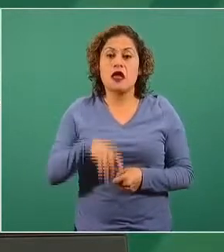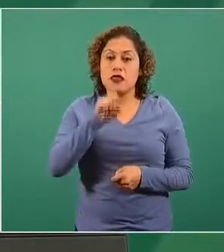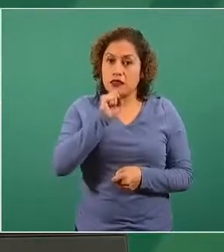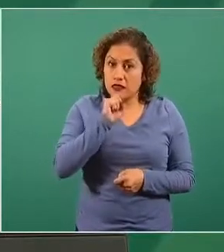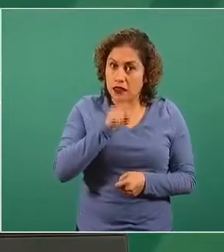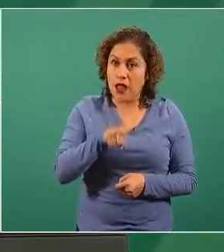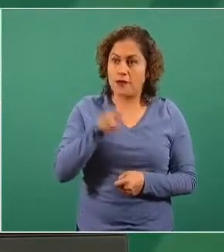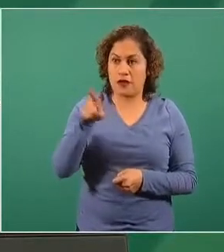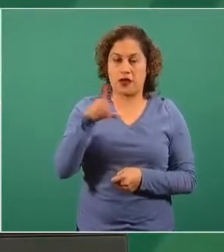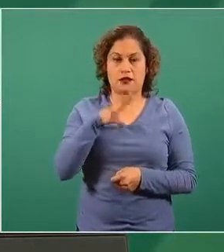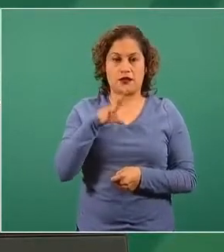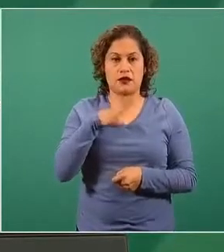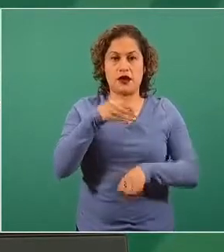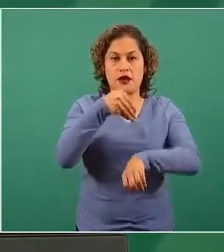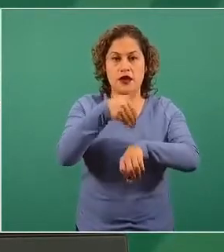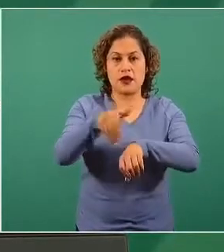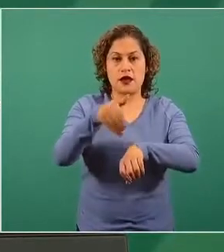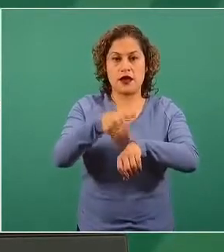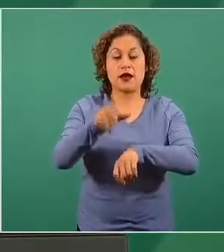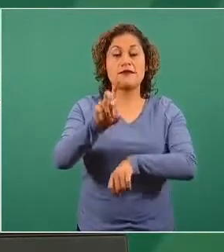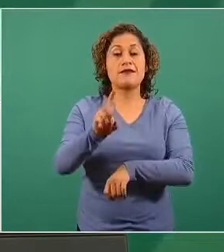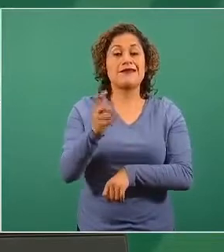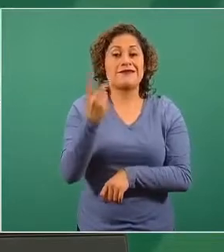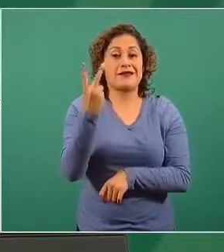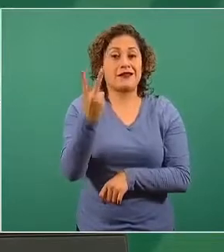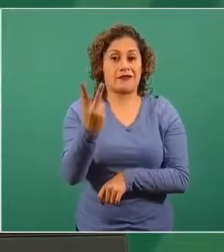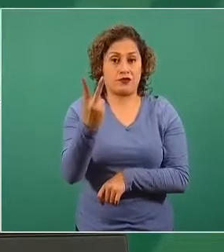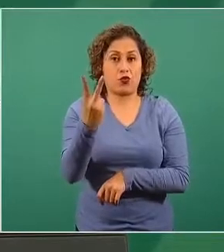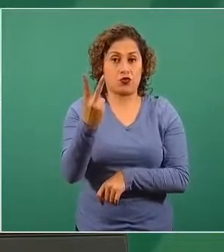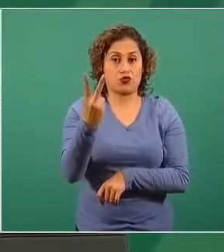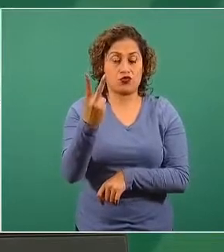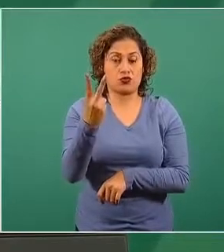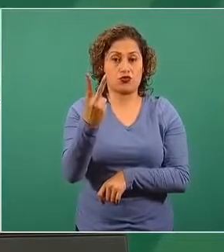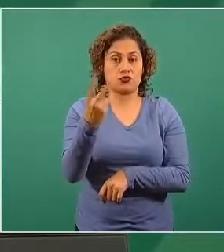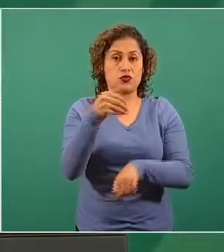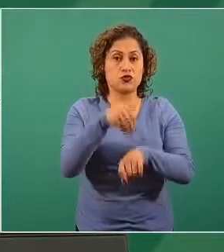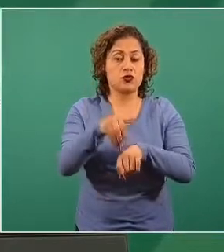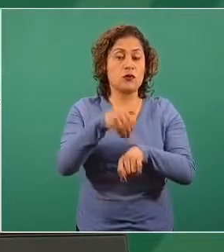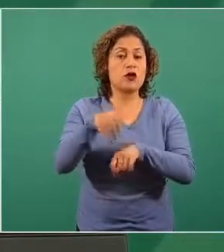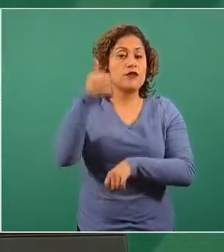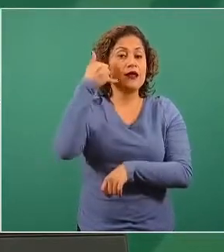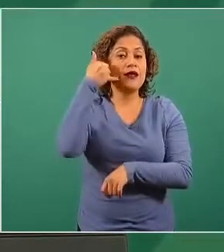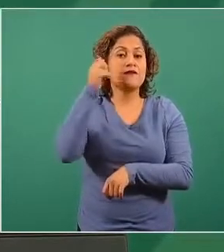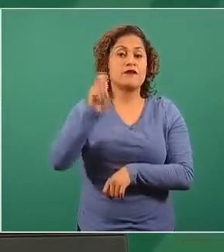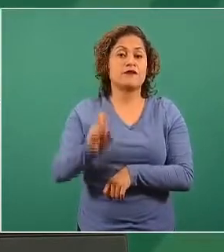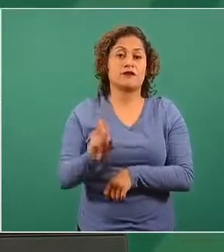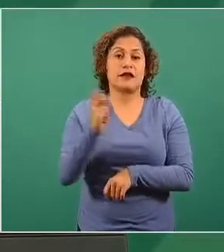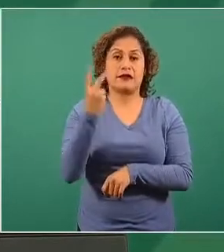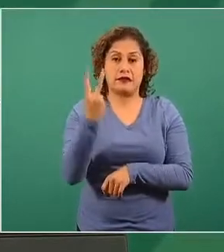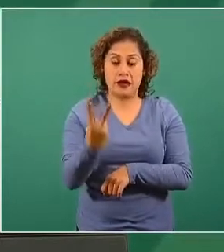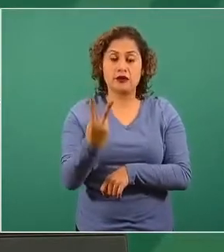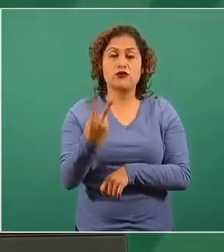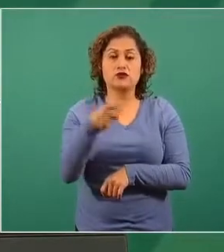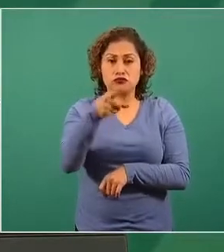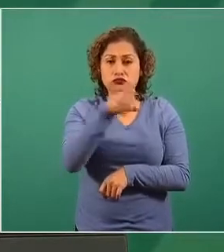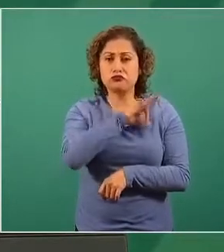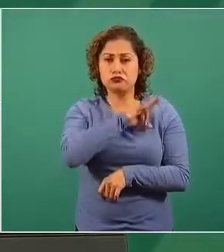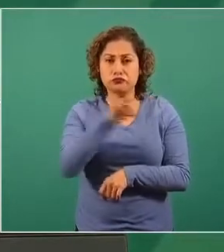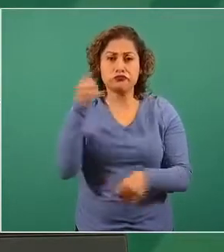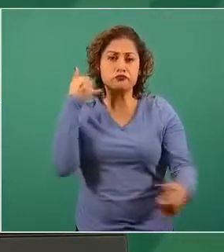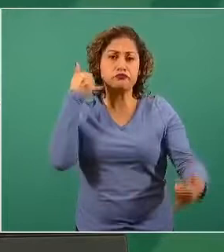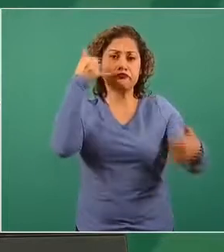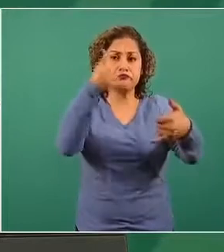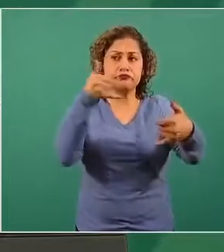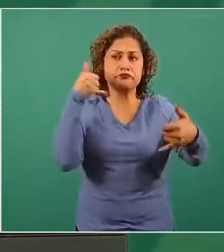teléfonos locales de las 32 entidades federativas en donde también pueden llamar y preguntar